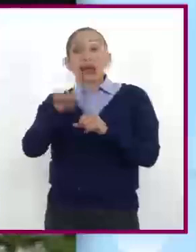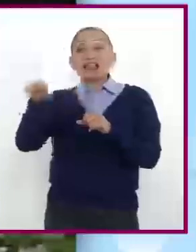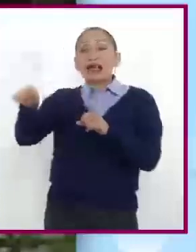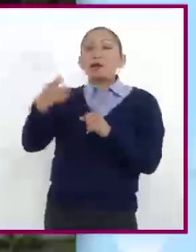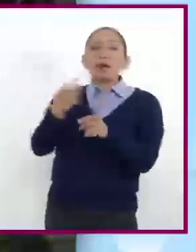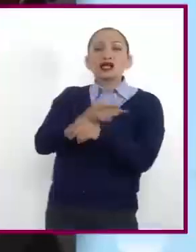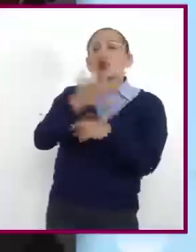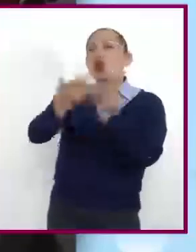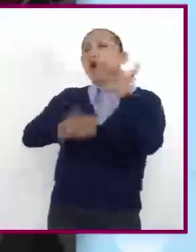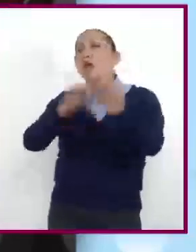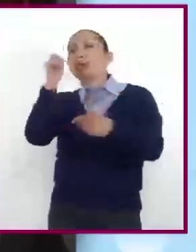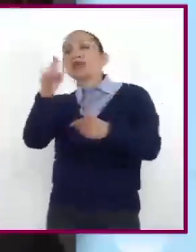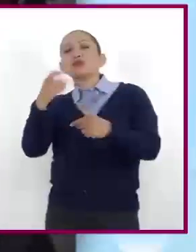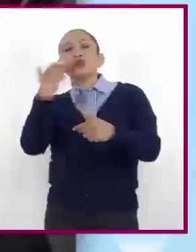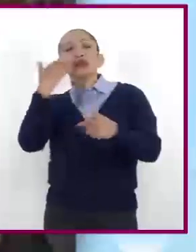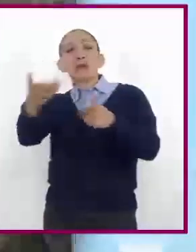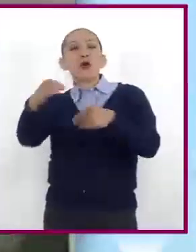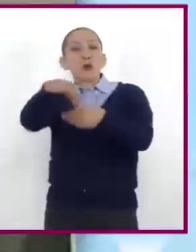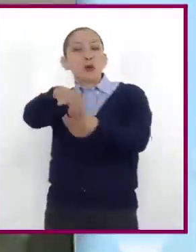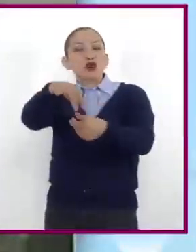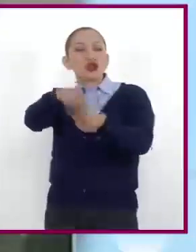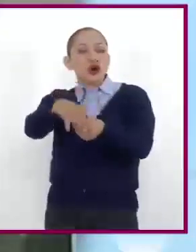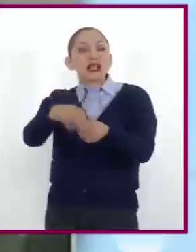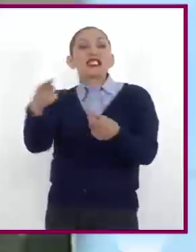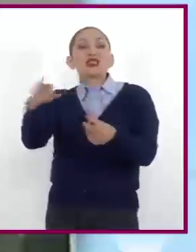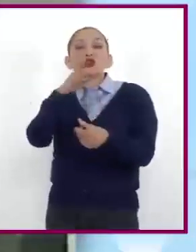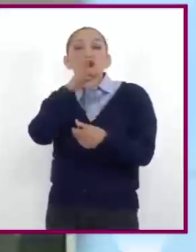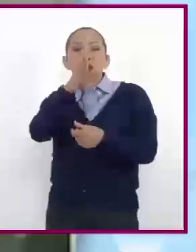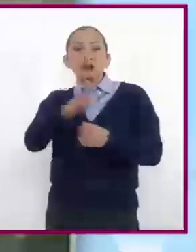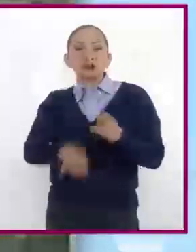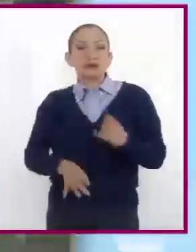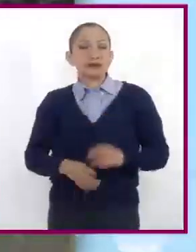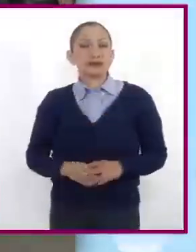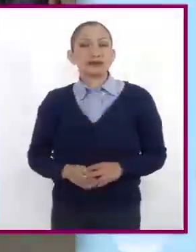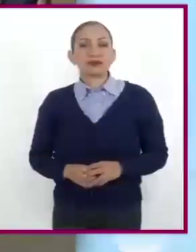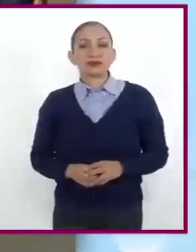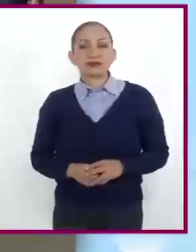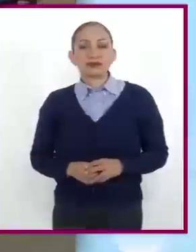el desarrollo de la propia jornada electoral y sus resultados.